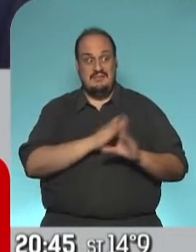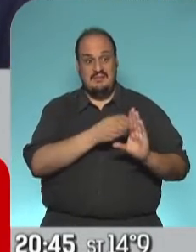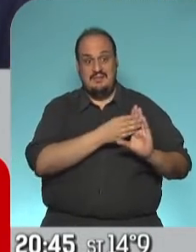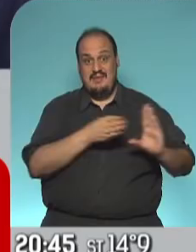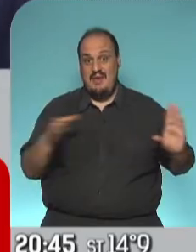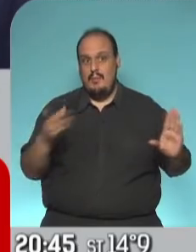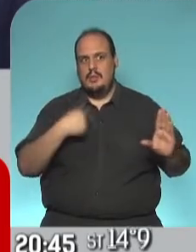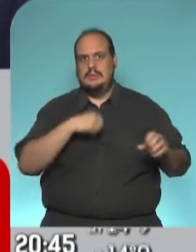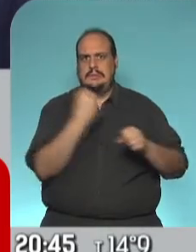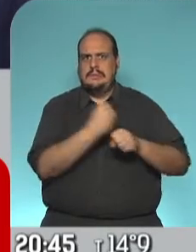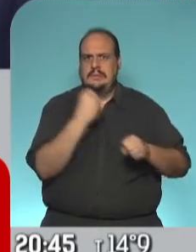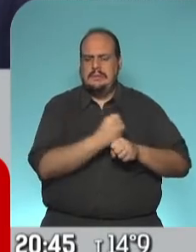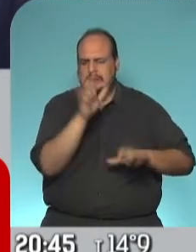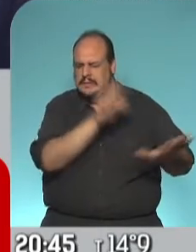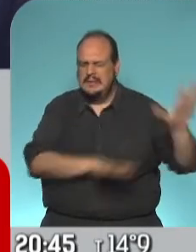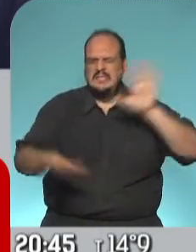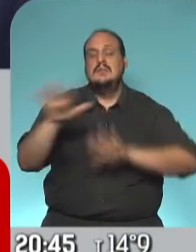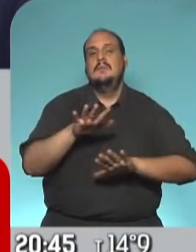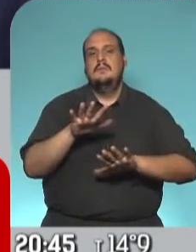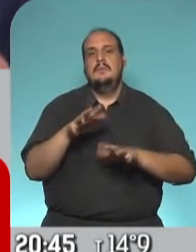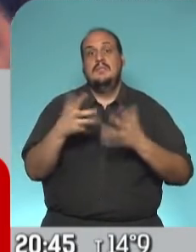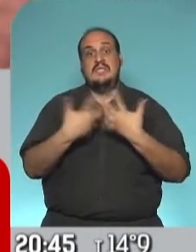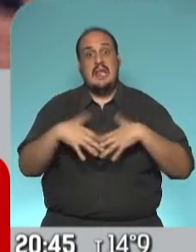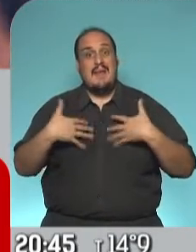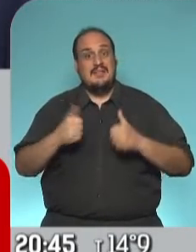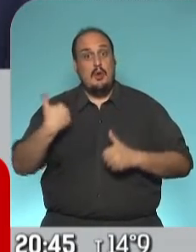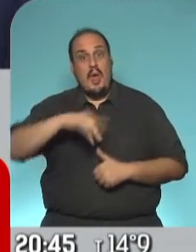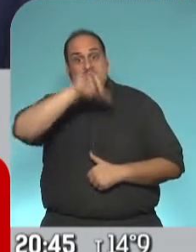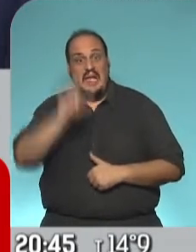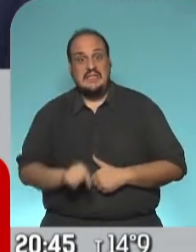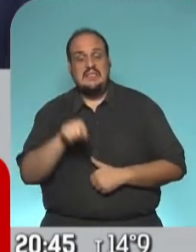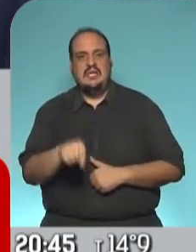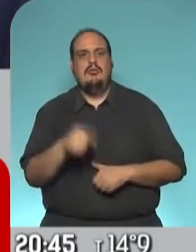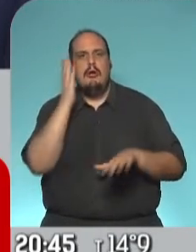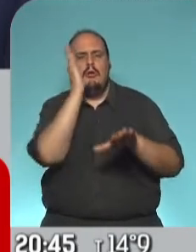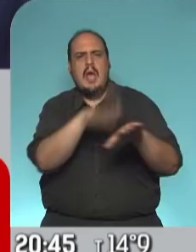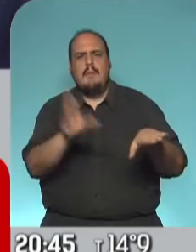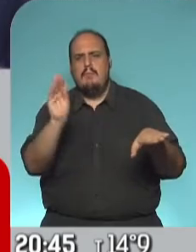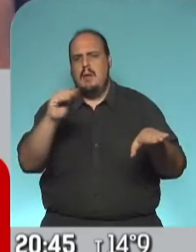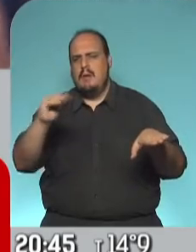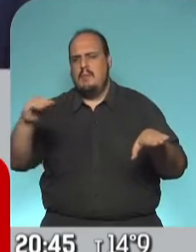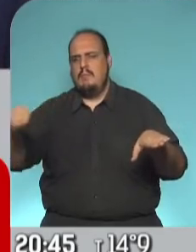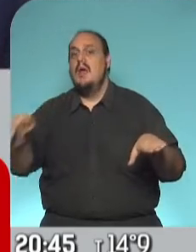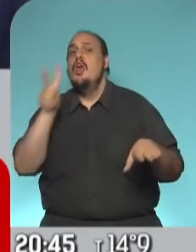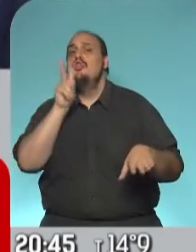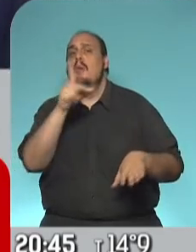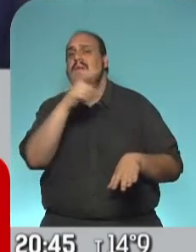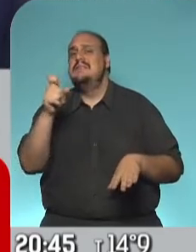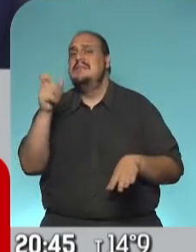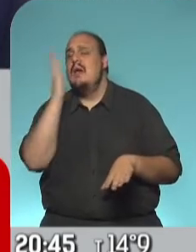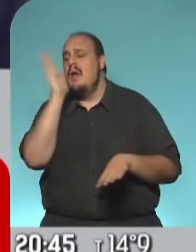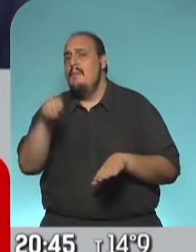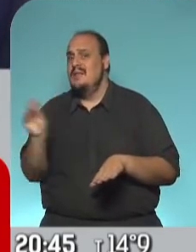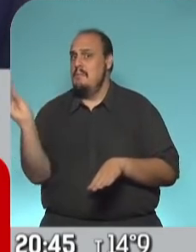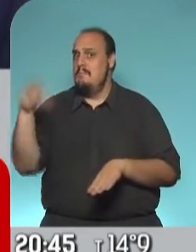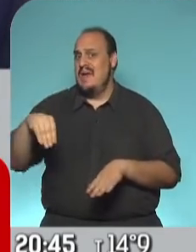estar trabajando, el sistema de salud argentino se ha fortalecido en la cantidad de camas de cuidados críticos, más de 2.100 camas de